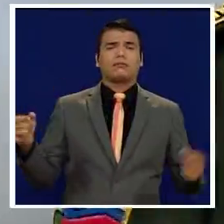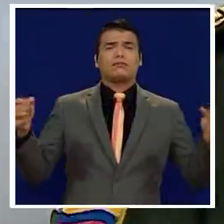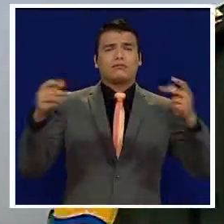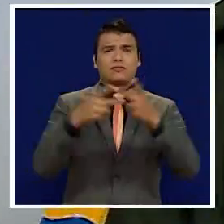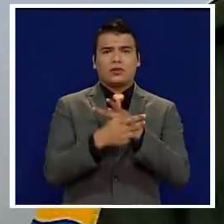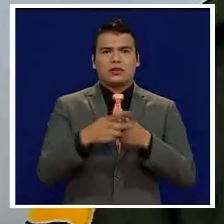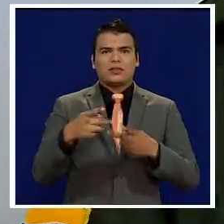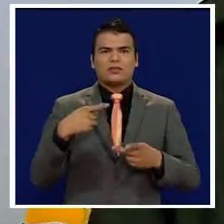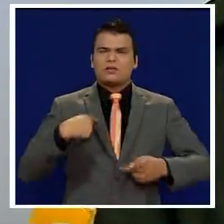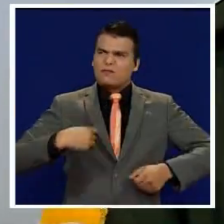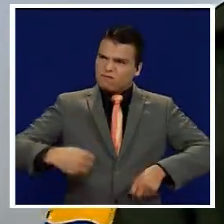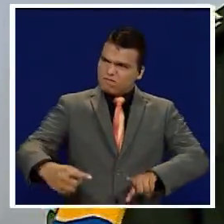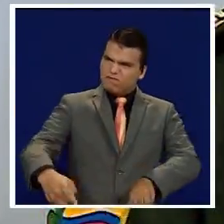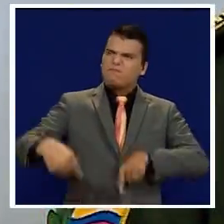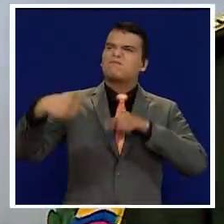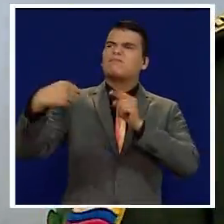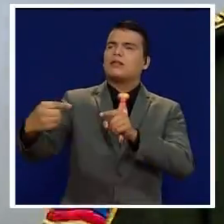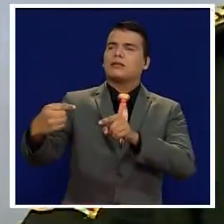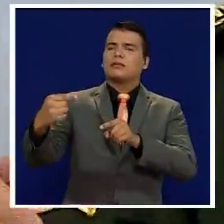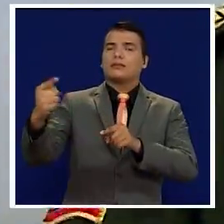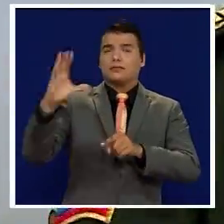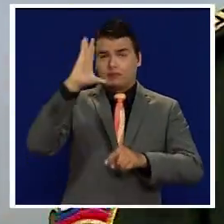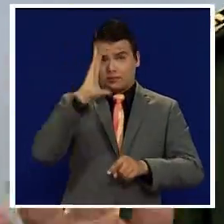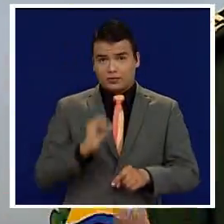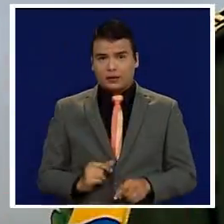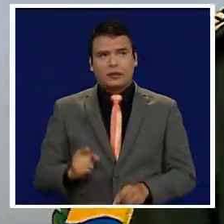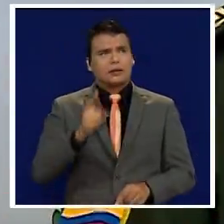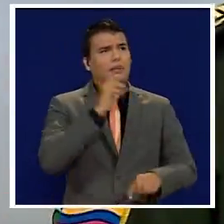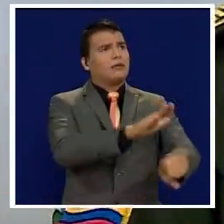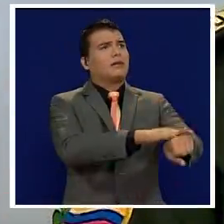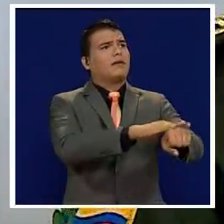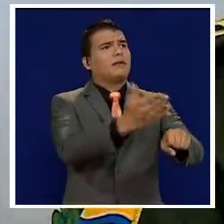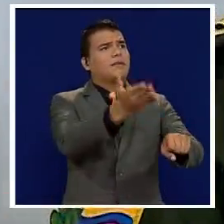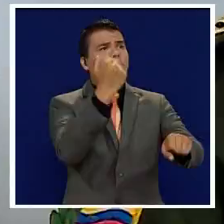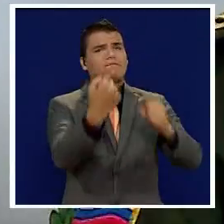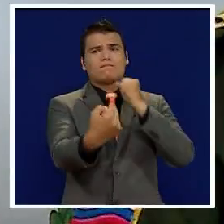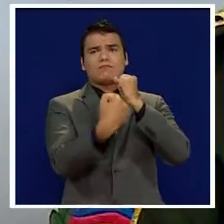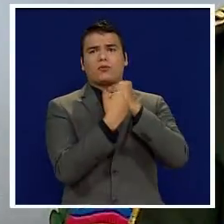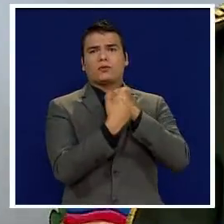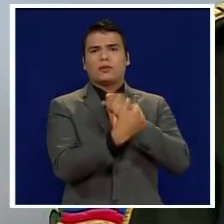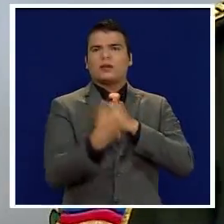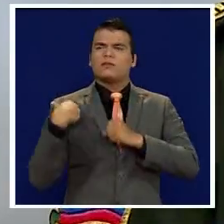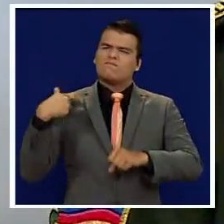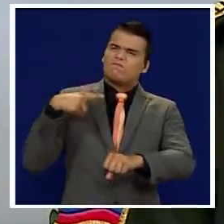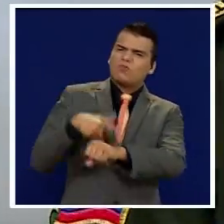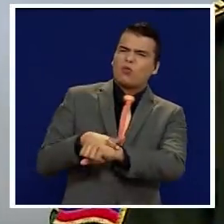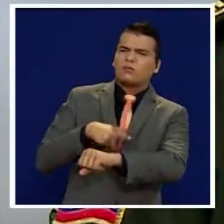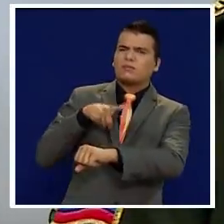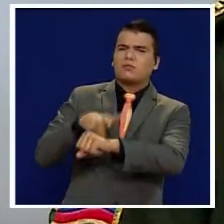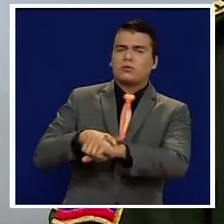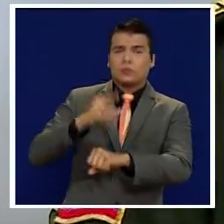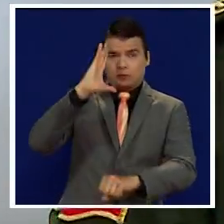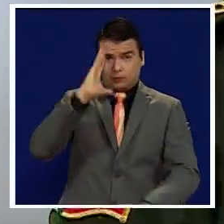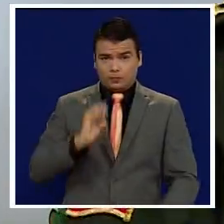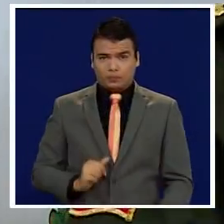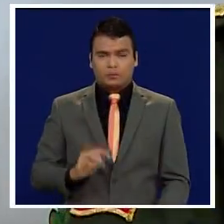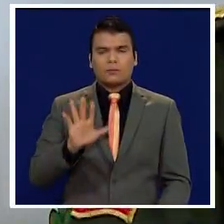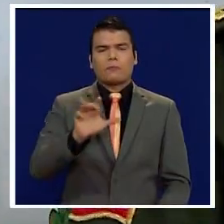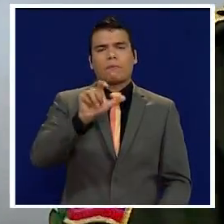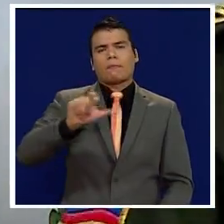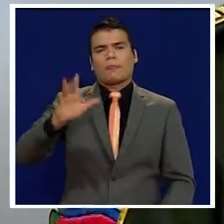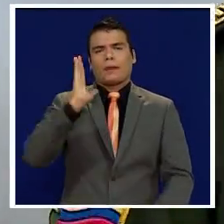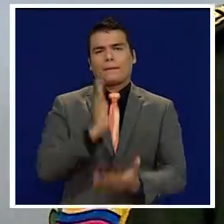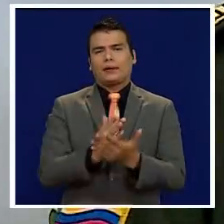una sonada contra las unidades policiales, es necesario pedir apoyo porque están agrediendo a los policías. En últimas resultan 5